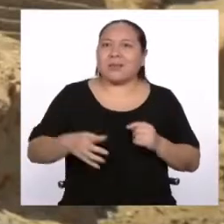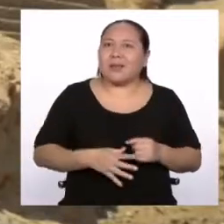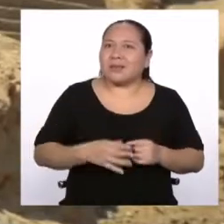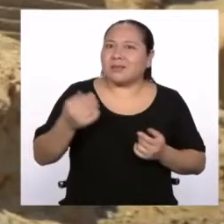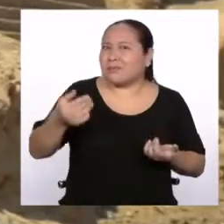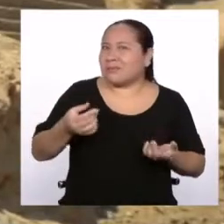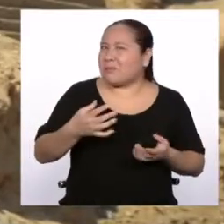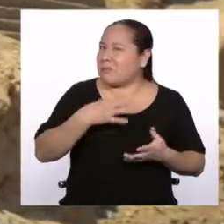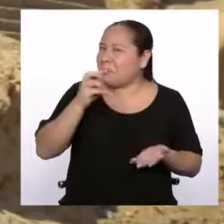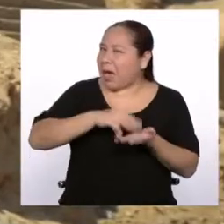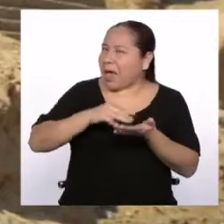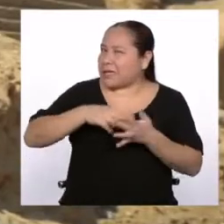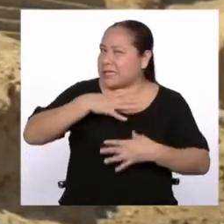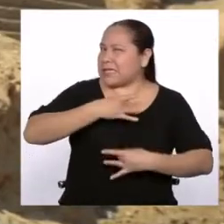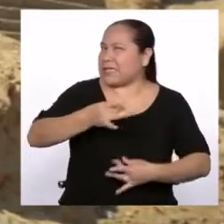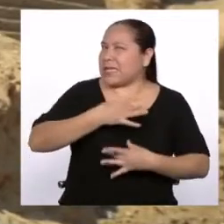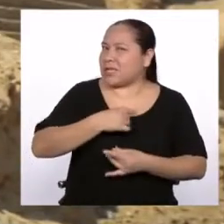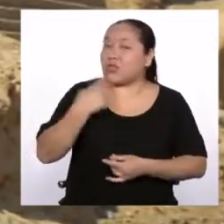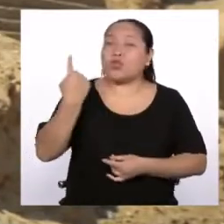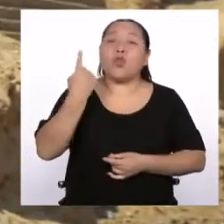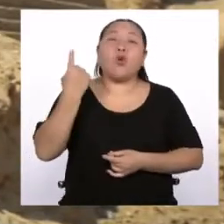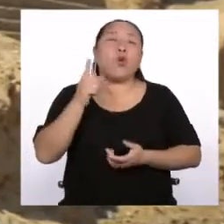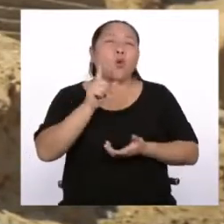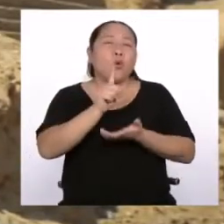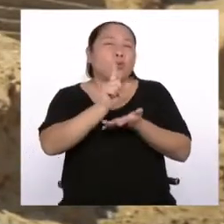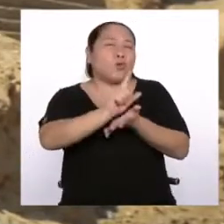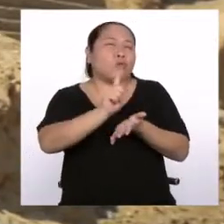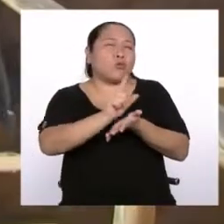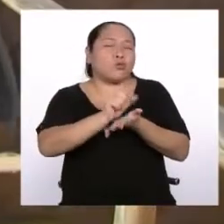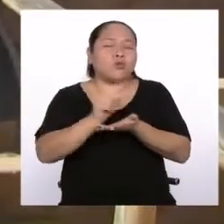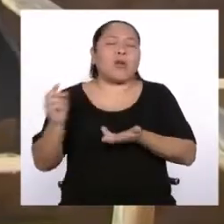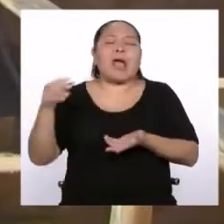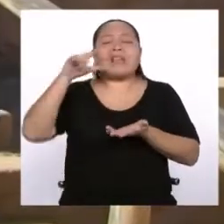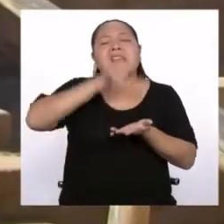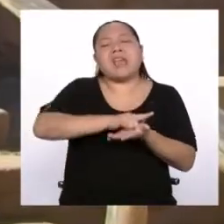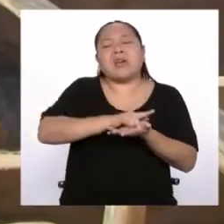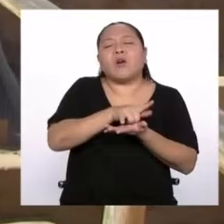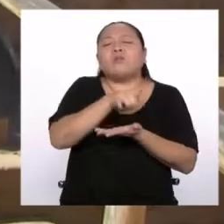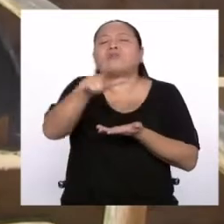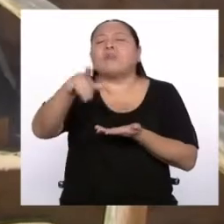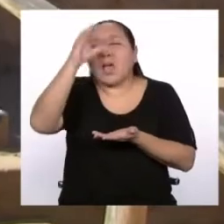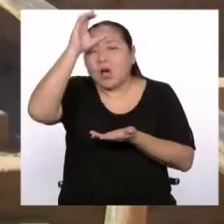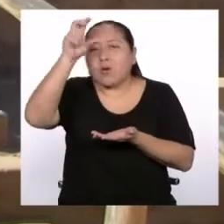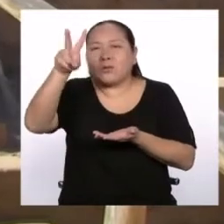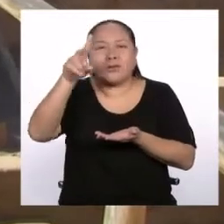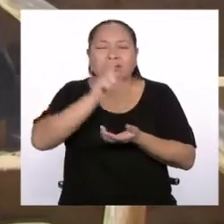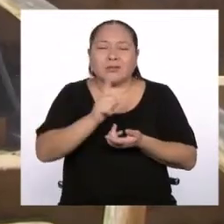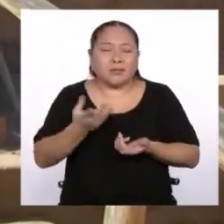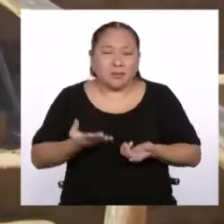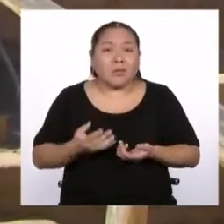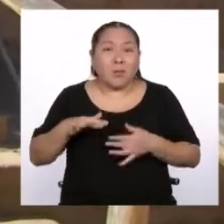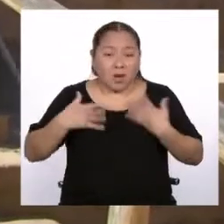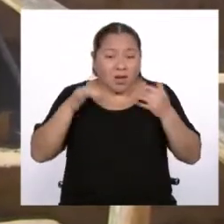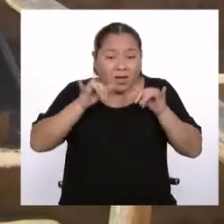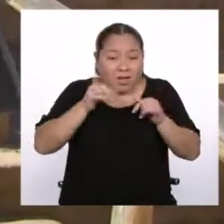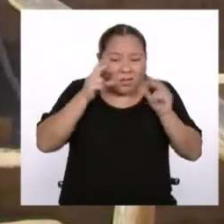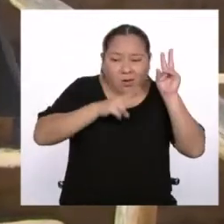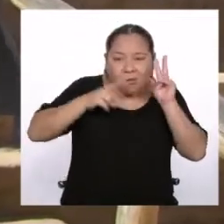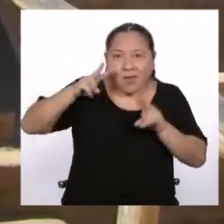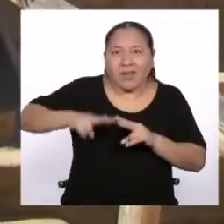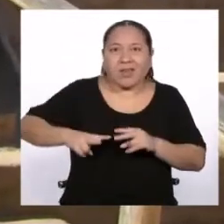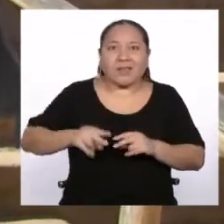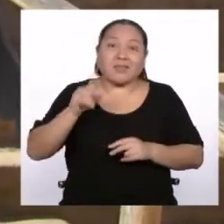más interesante y no solamente una ciudad de paso hacia el Cusco o hacia otros destinos. Es nuestra